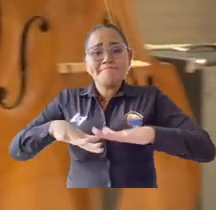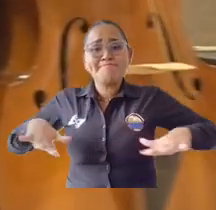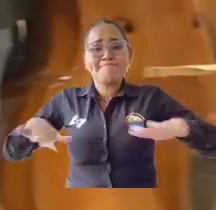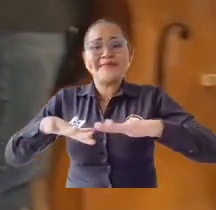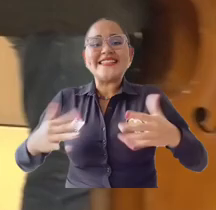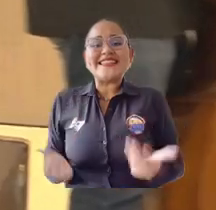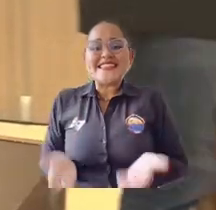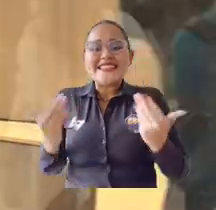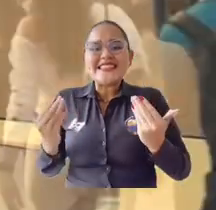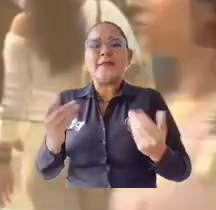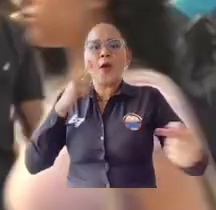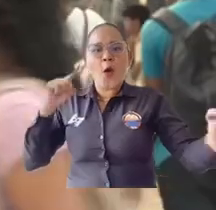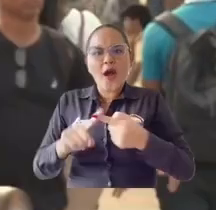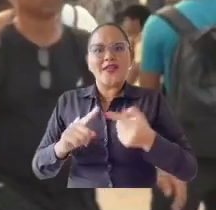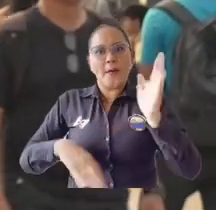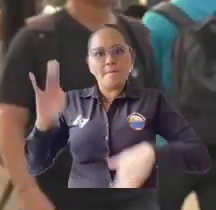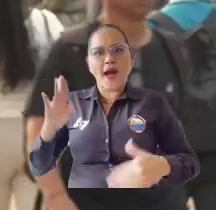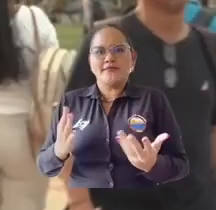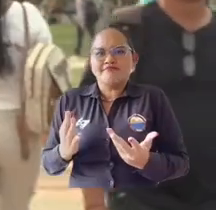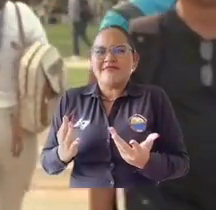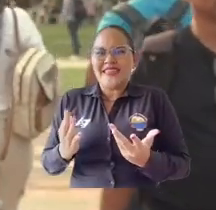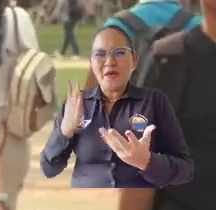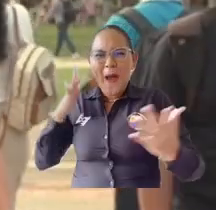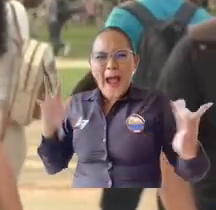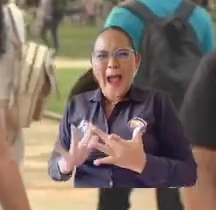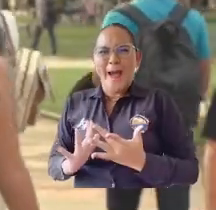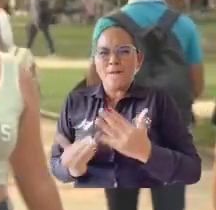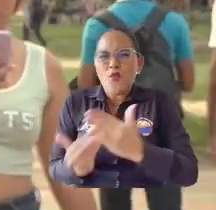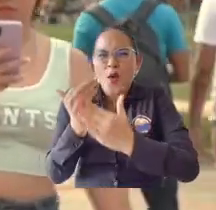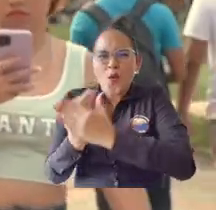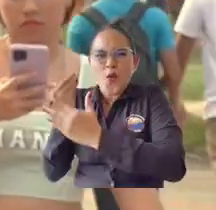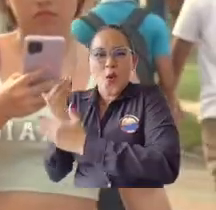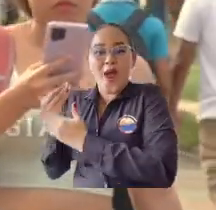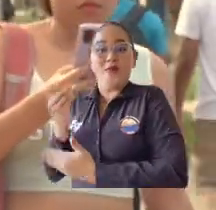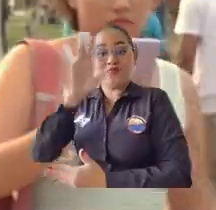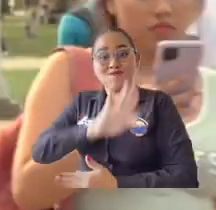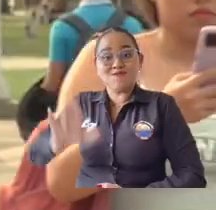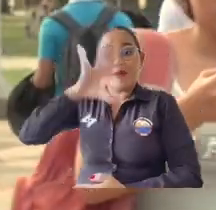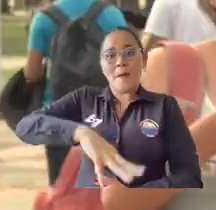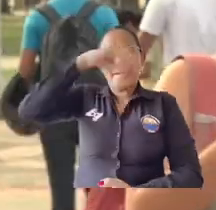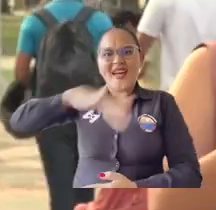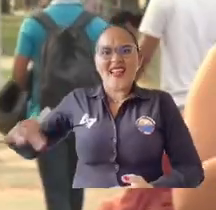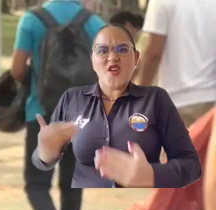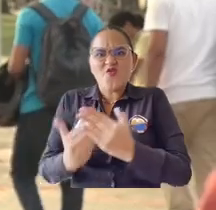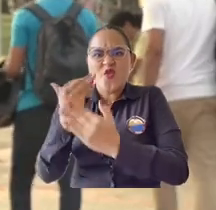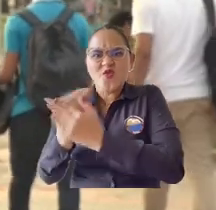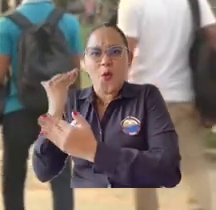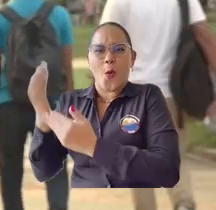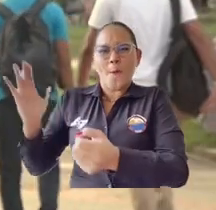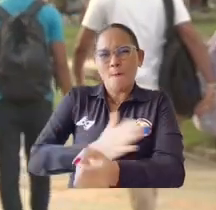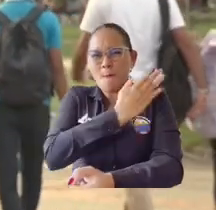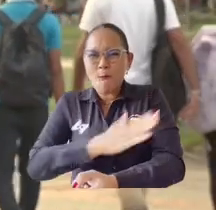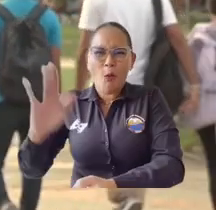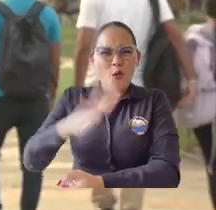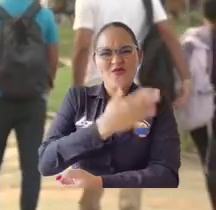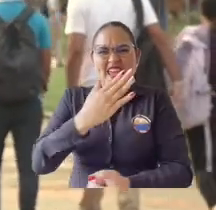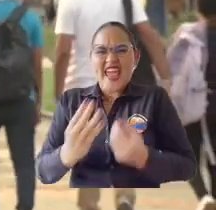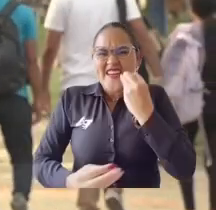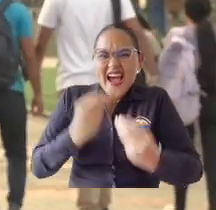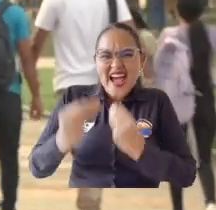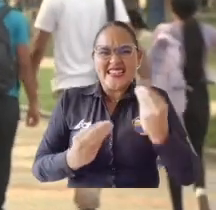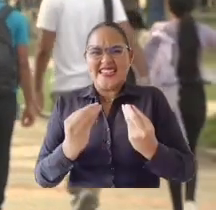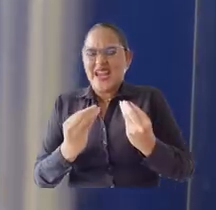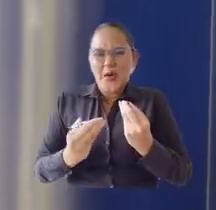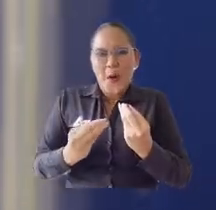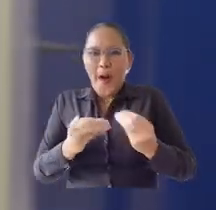Tener ese estudio nos permite estar a la vanguardia en formación, estar a la vanguardia en el departamento. Somos el programa más importante de música y